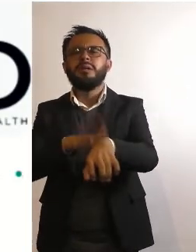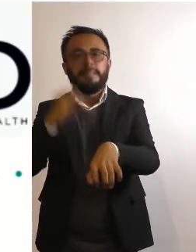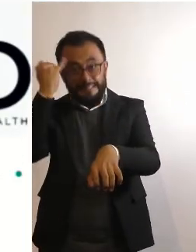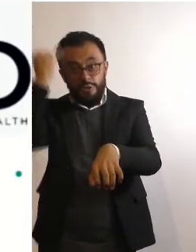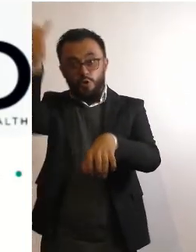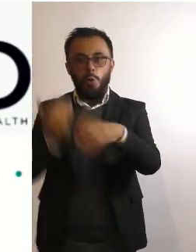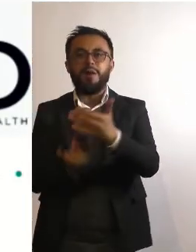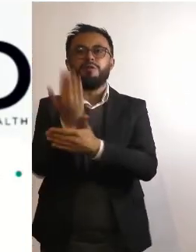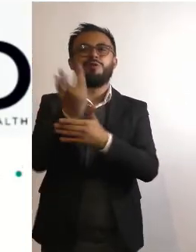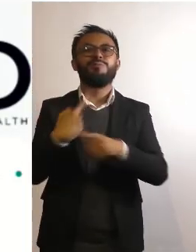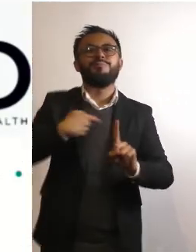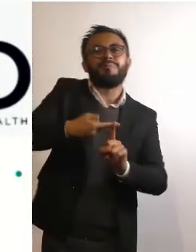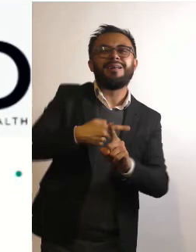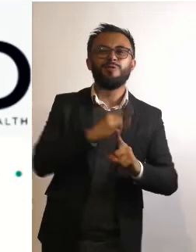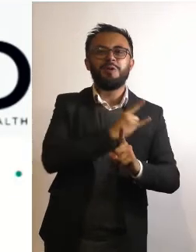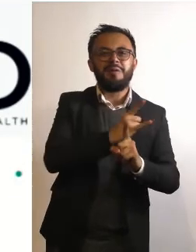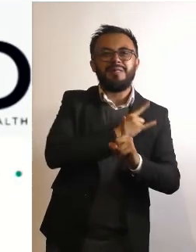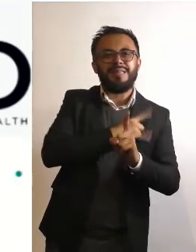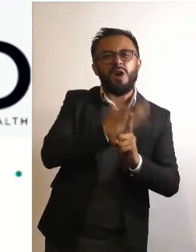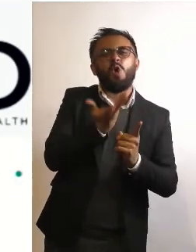Hemos tenido entonces